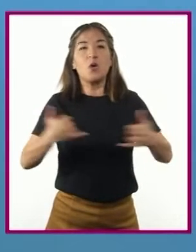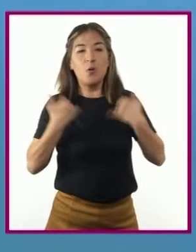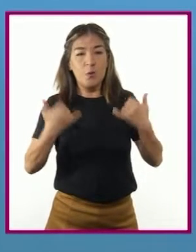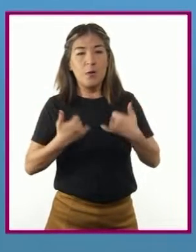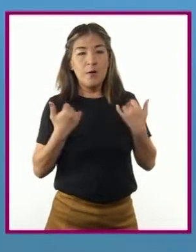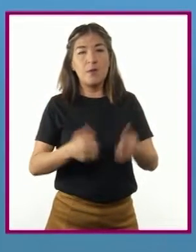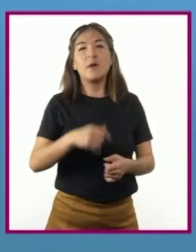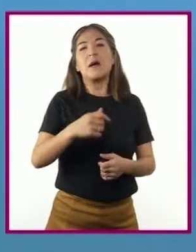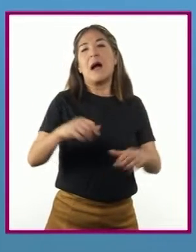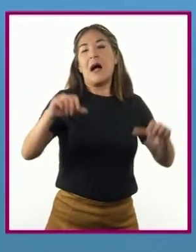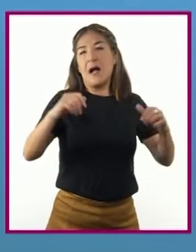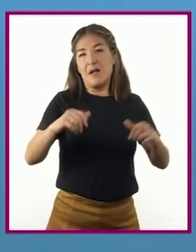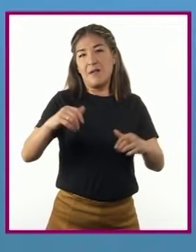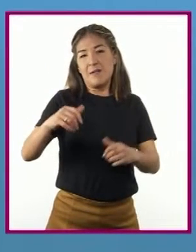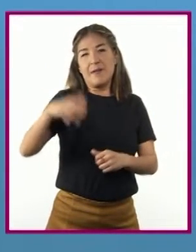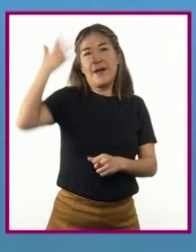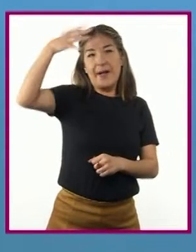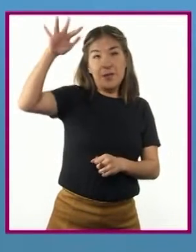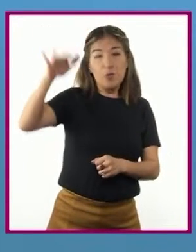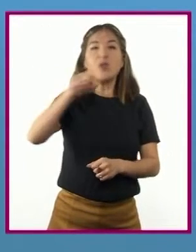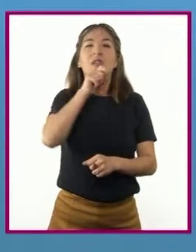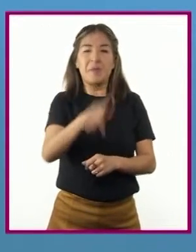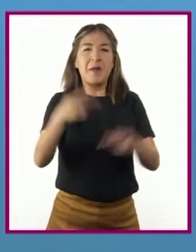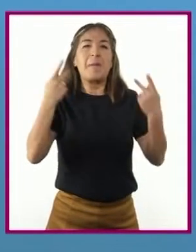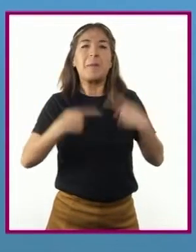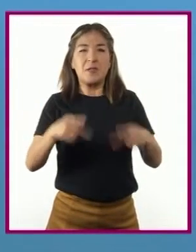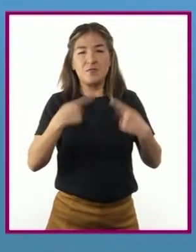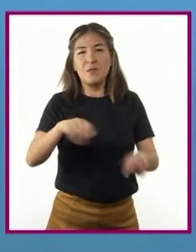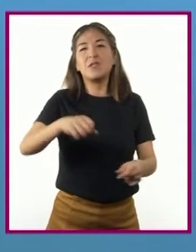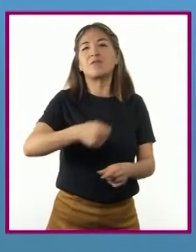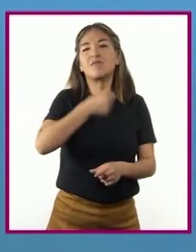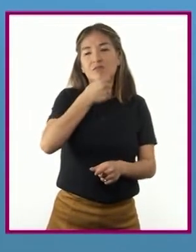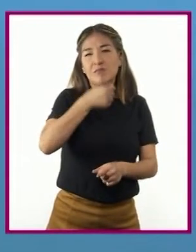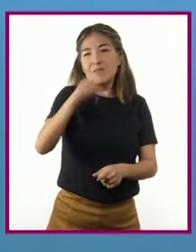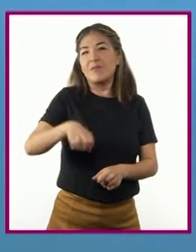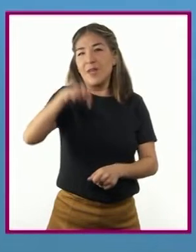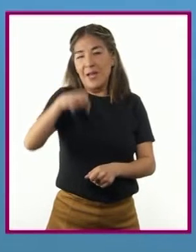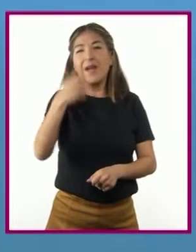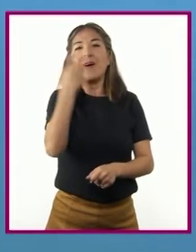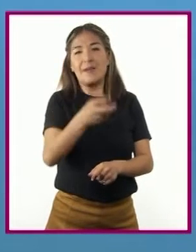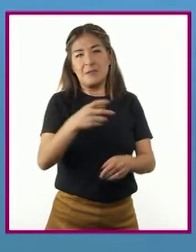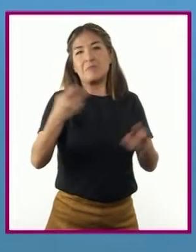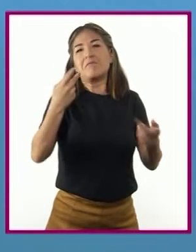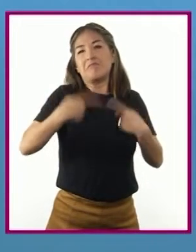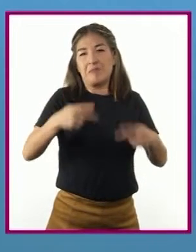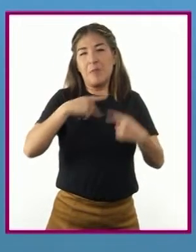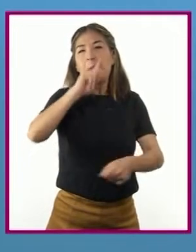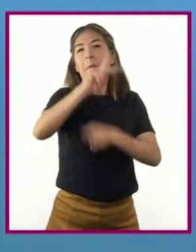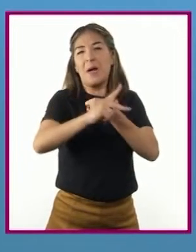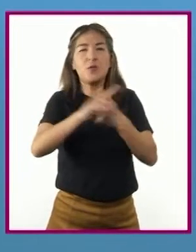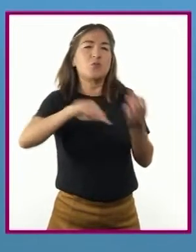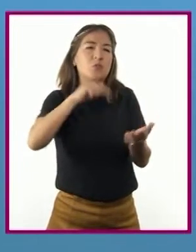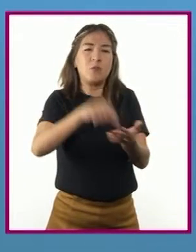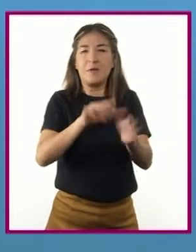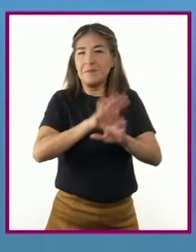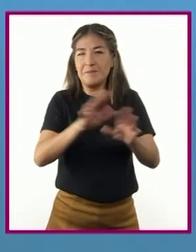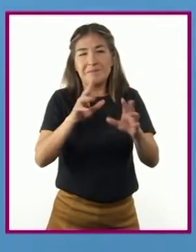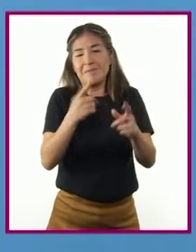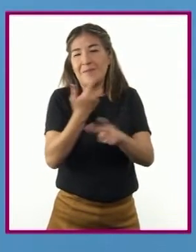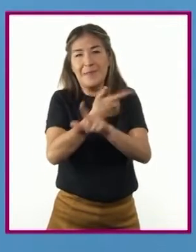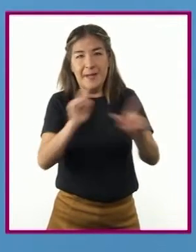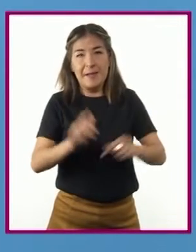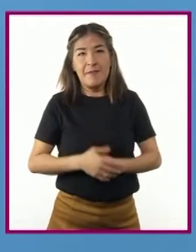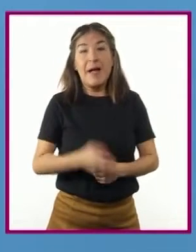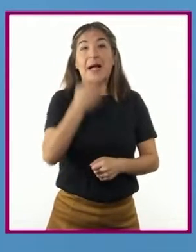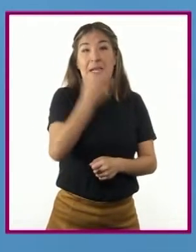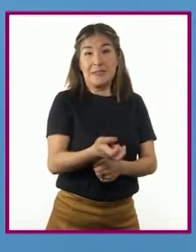jóvenes, adultos y personas de la tercera edad que hay en un país o un territorio determinado. Asimismo,